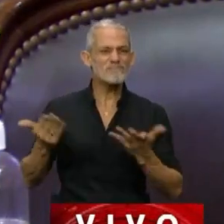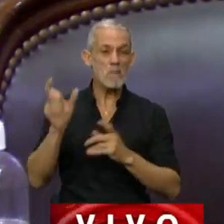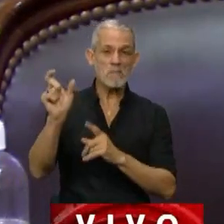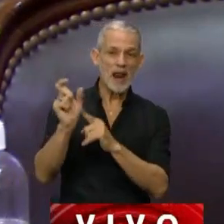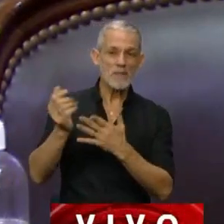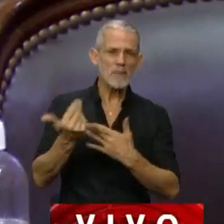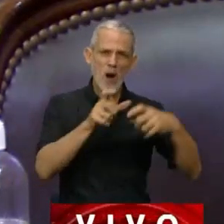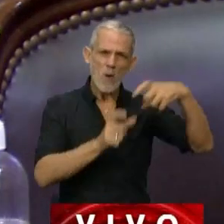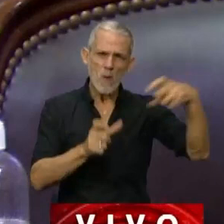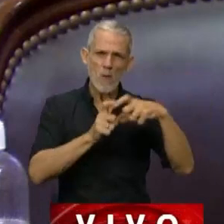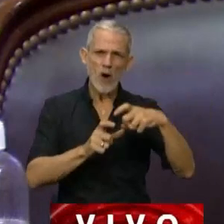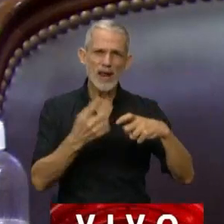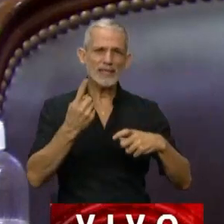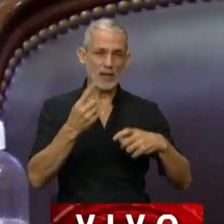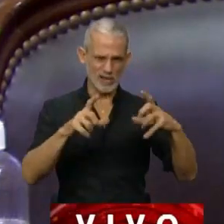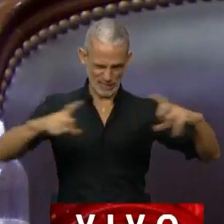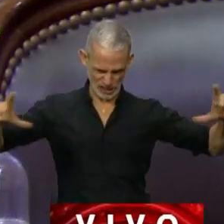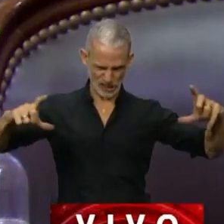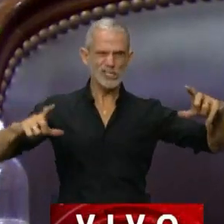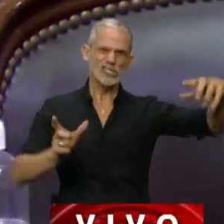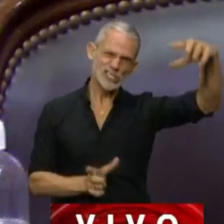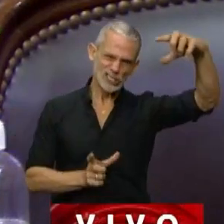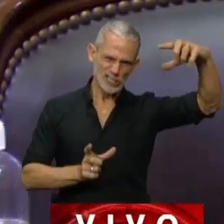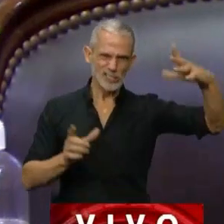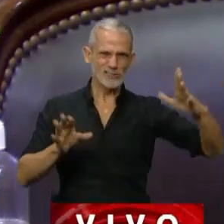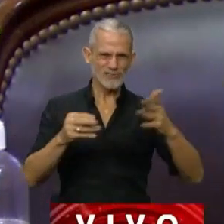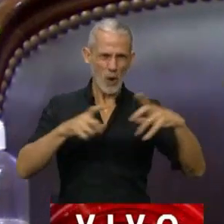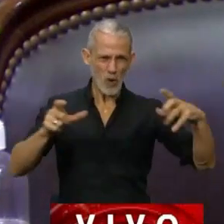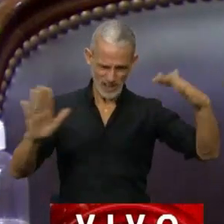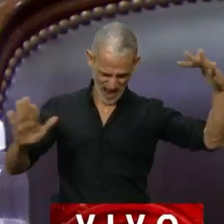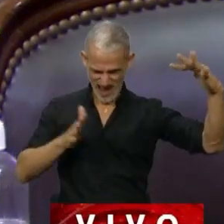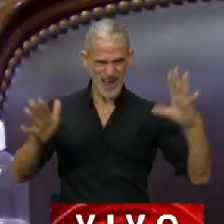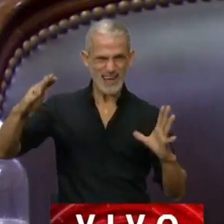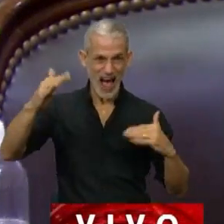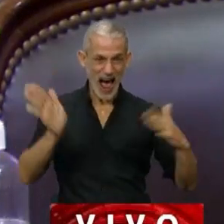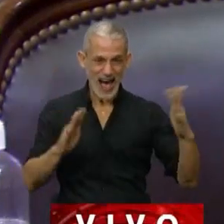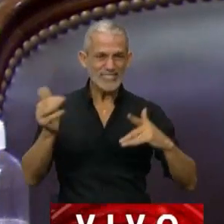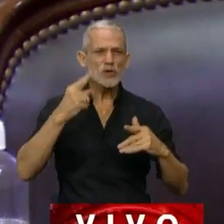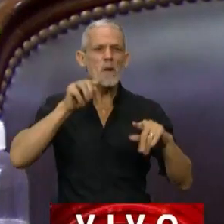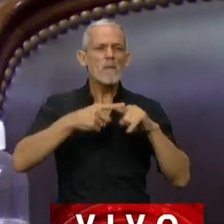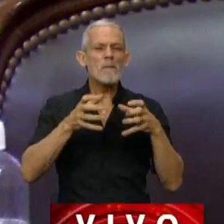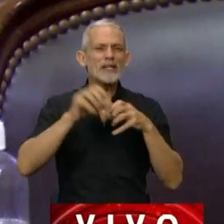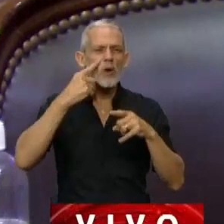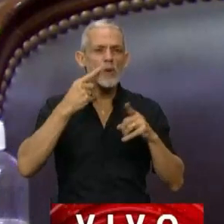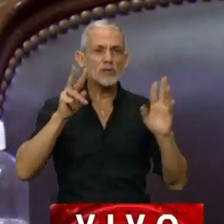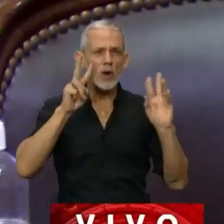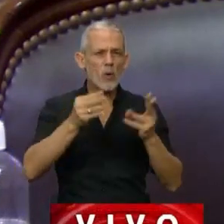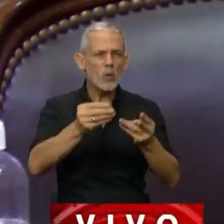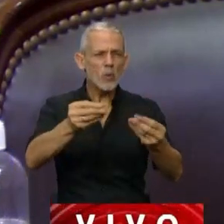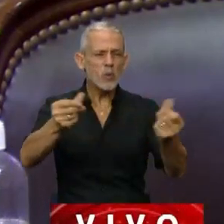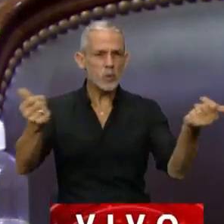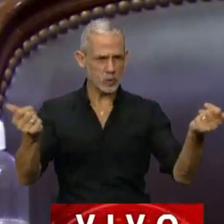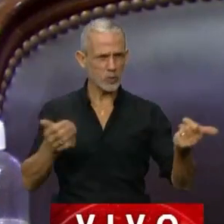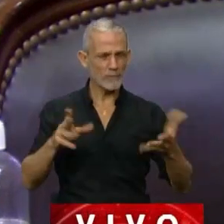desaparecer en una boleta de un metro y medio la visibilización de los partidos políticos. Porque los partidos